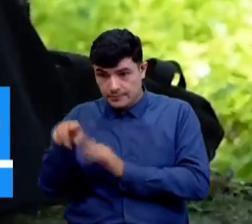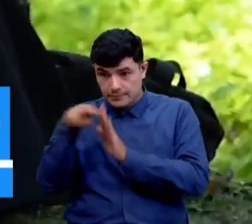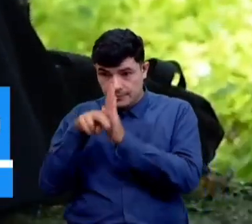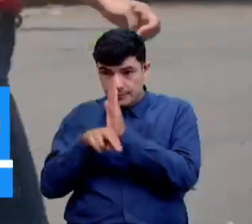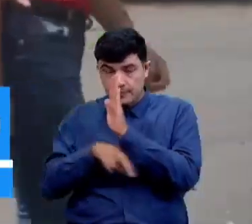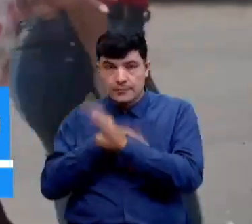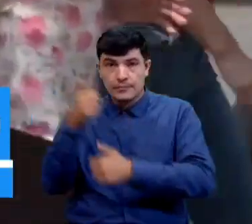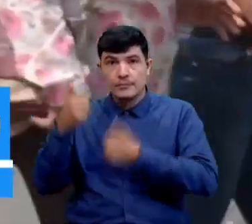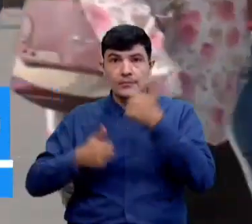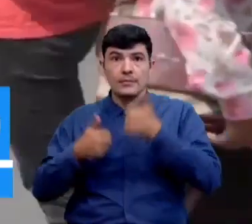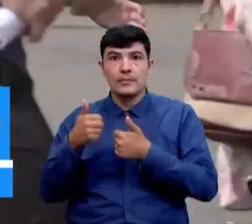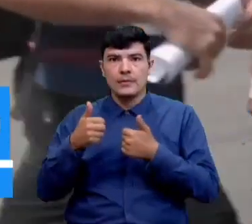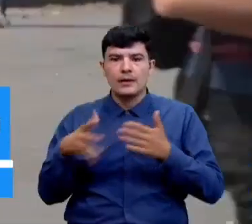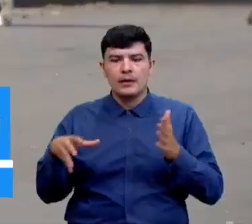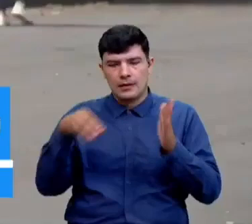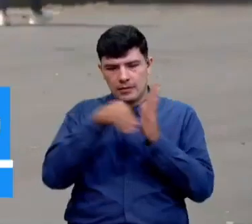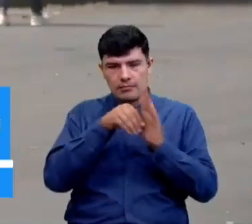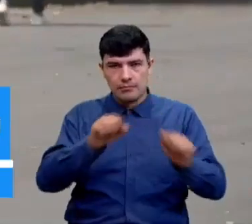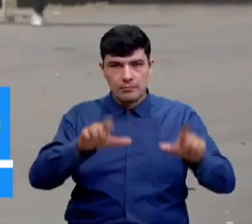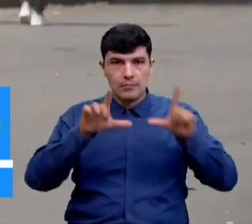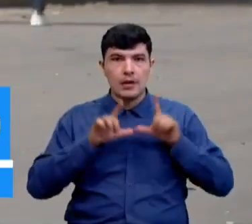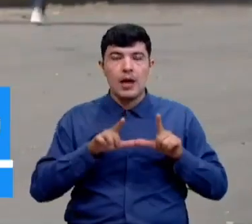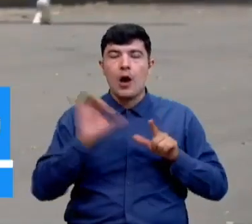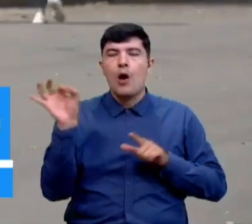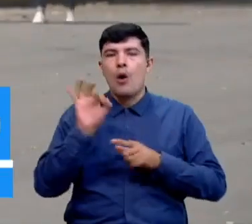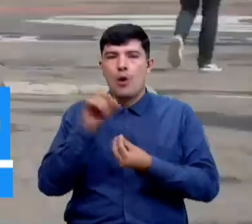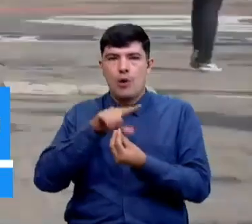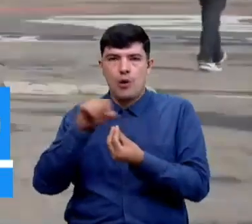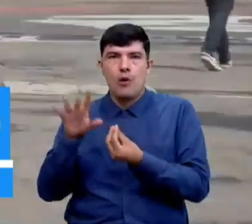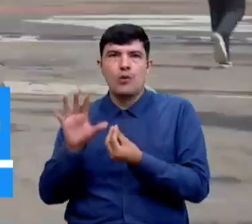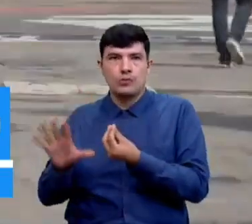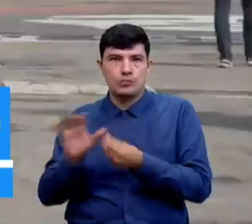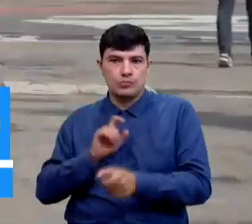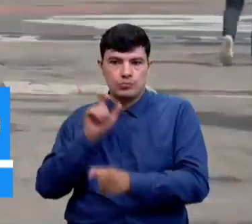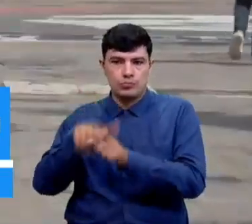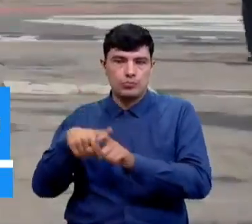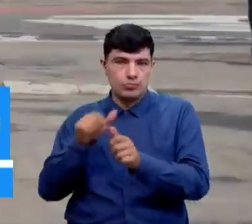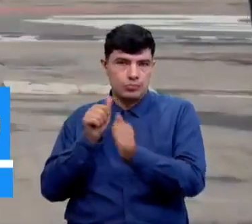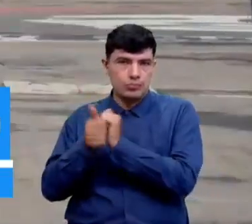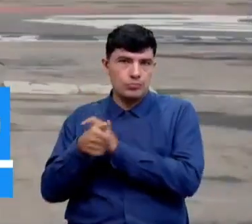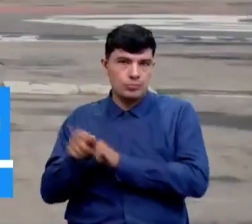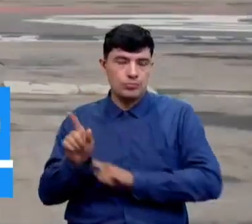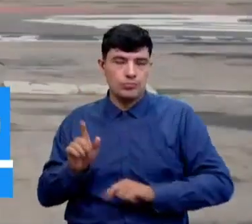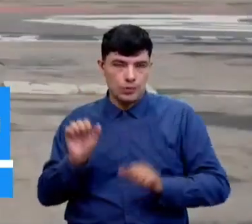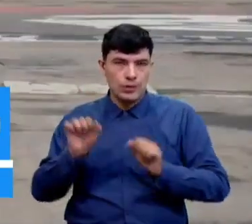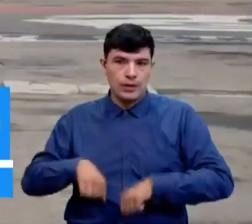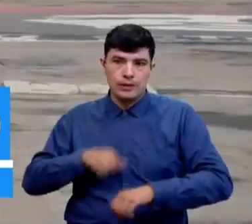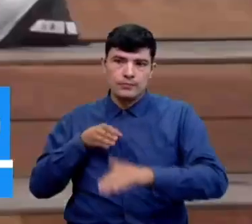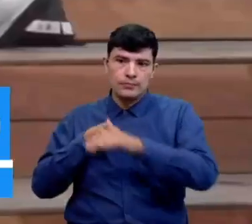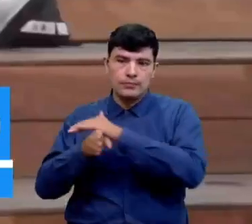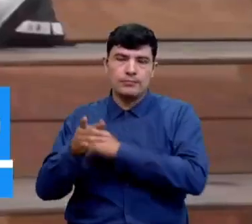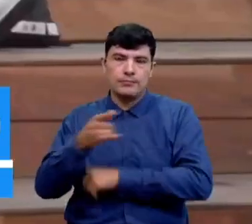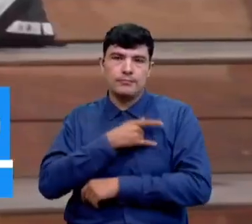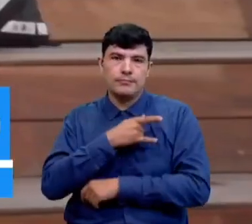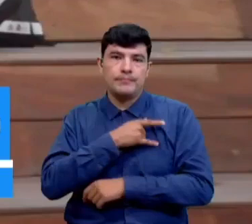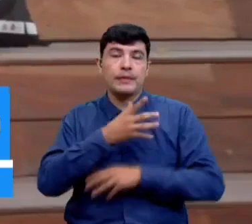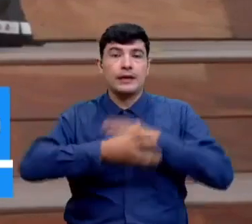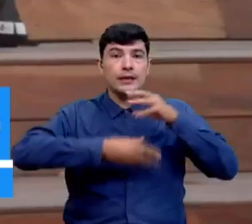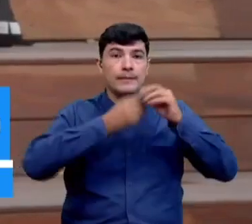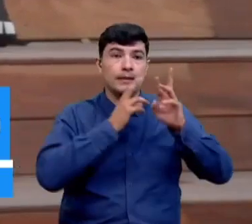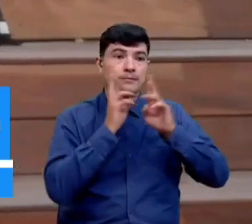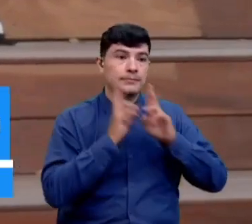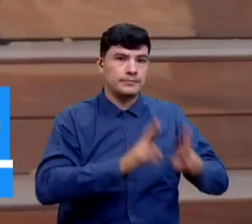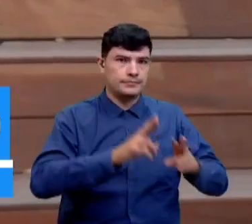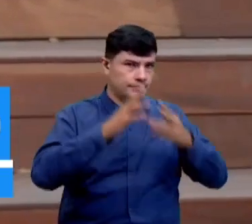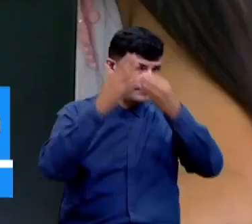un título de bachiller o estar cursando un décimo grado de la educación en un establecimiento educativo colombiano, haber presentado el examen de estado